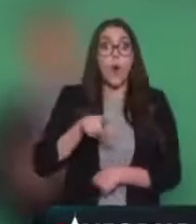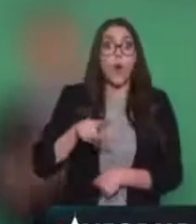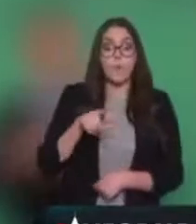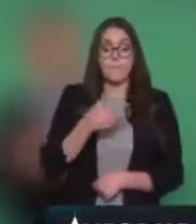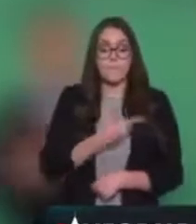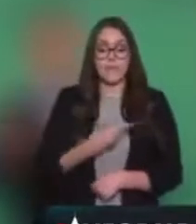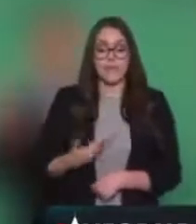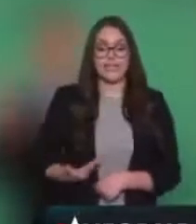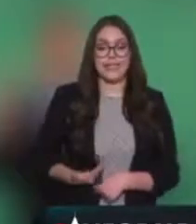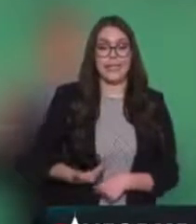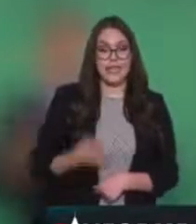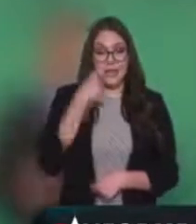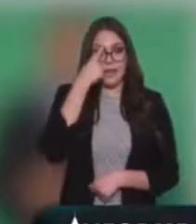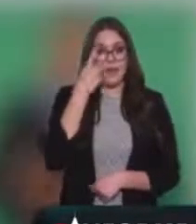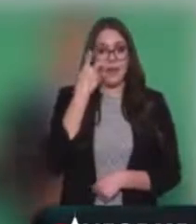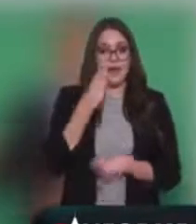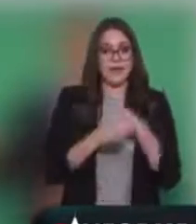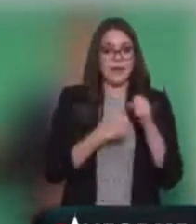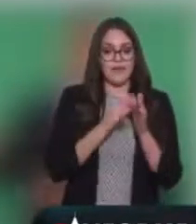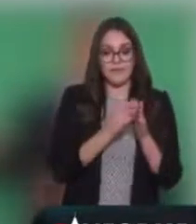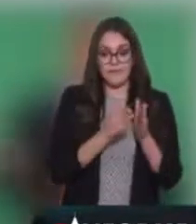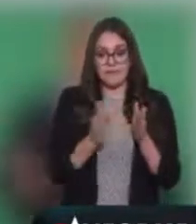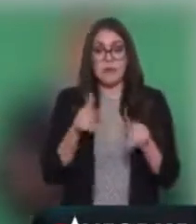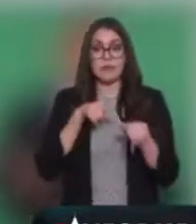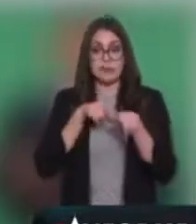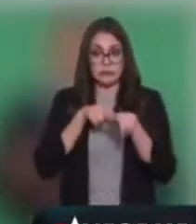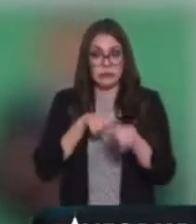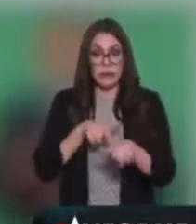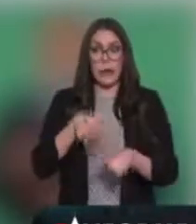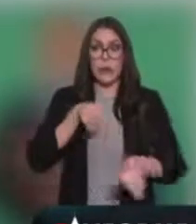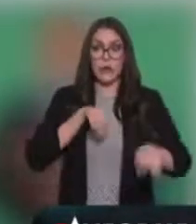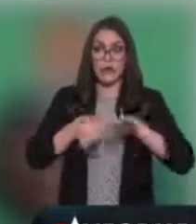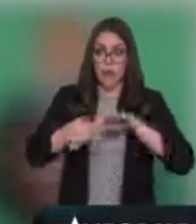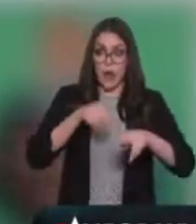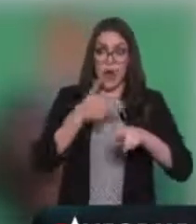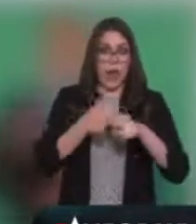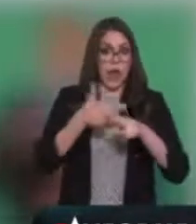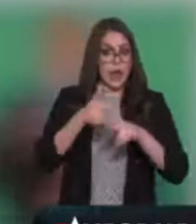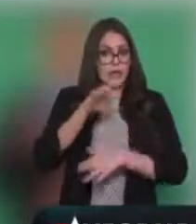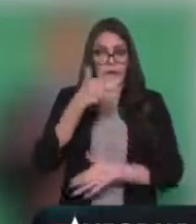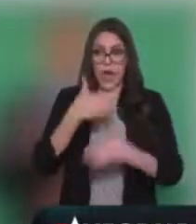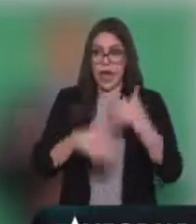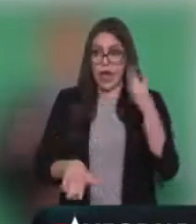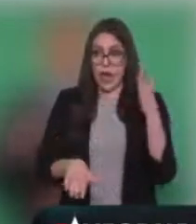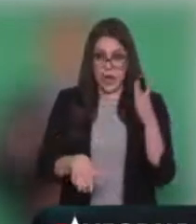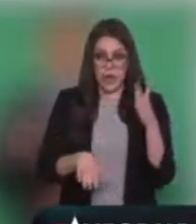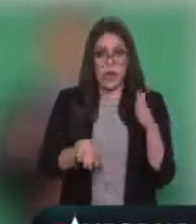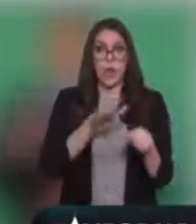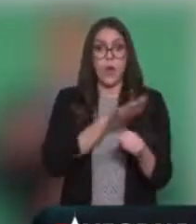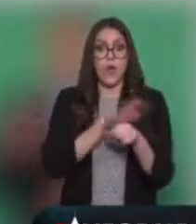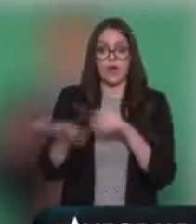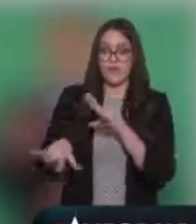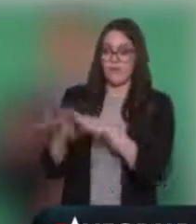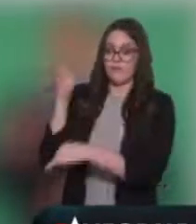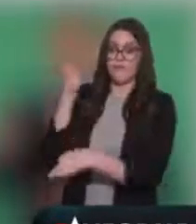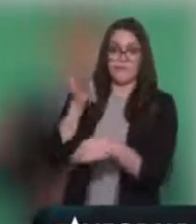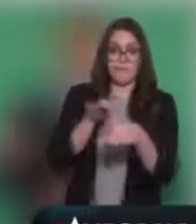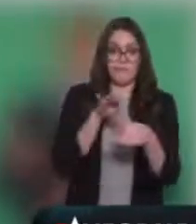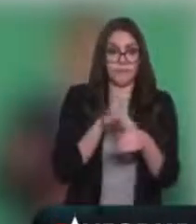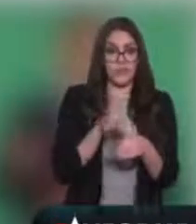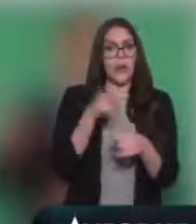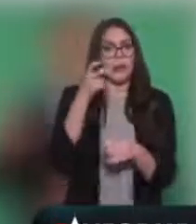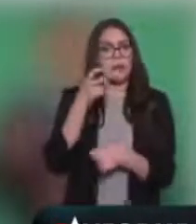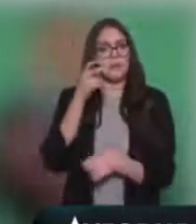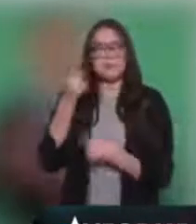para el periodo constitucional en curso continúe en el cargo hasta que concluya su mandato? Si bien el dictamen fue aprobado